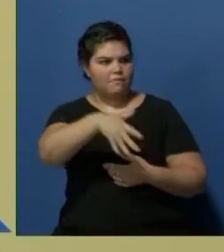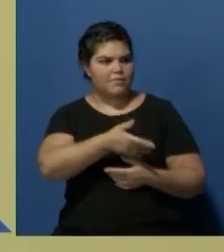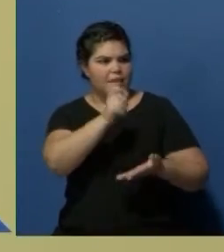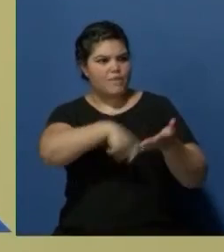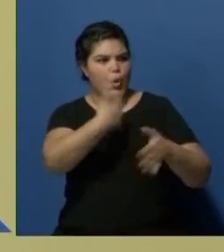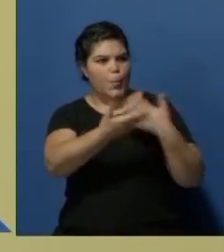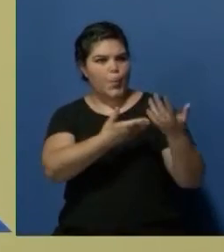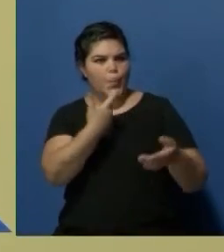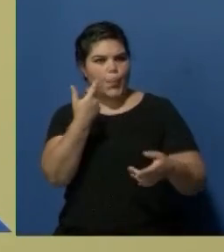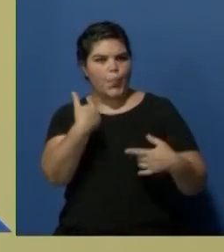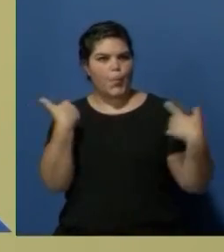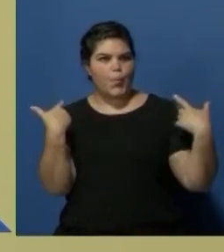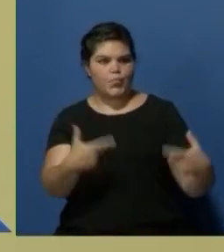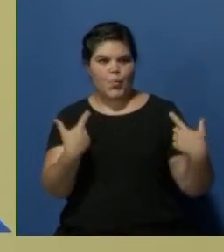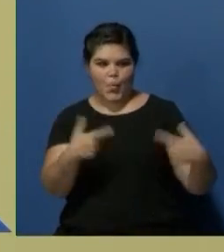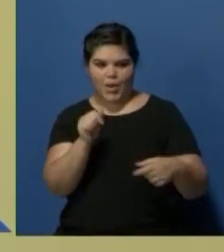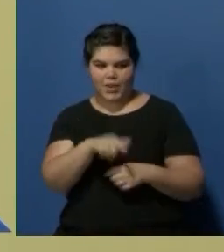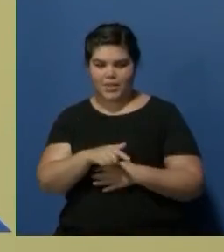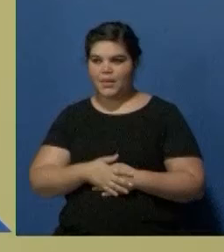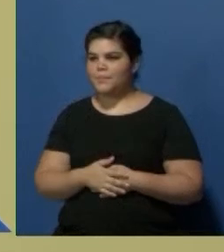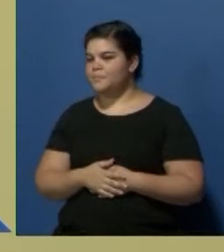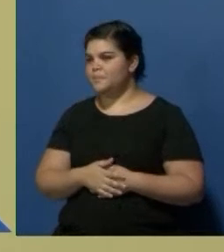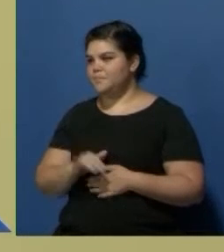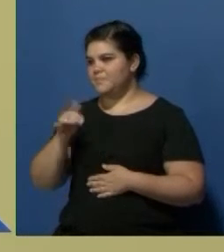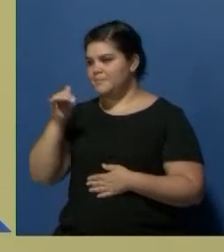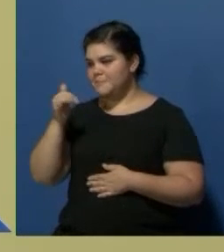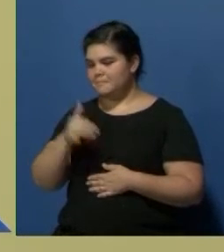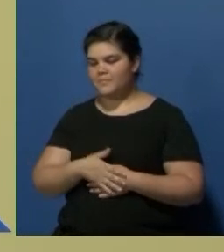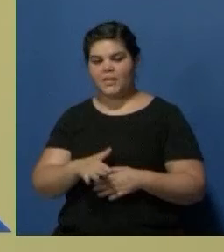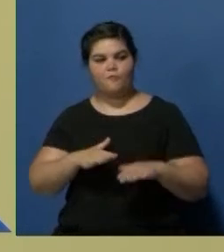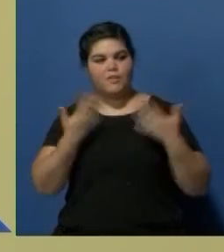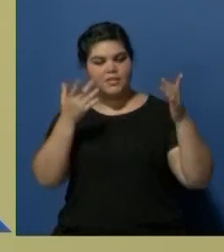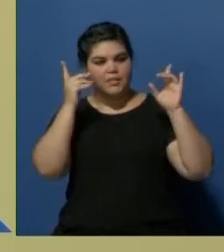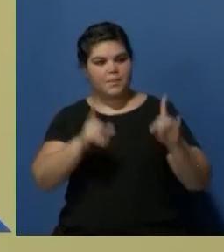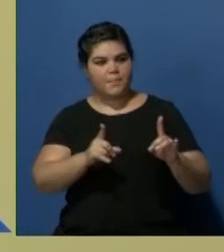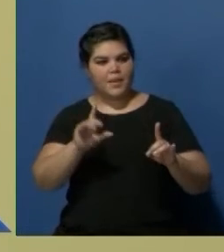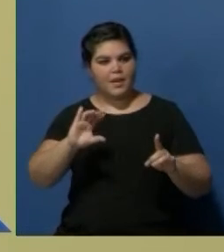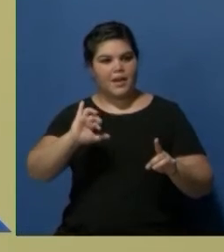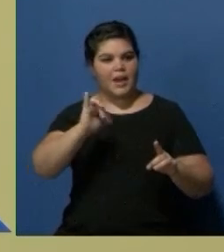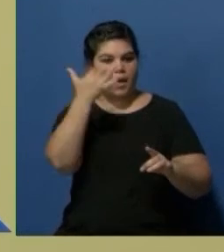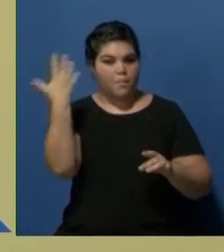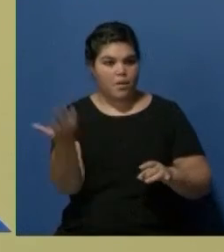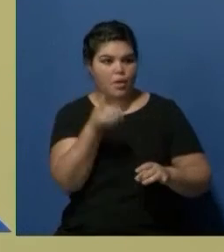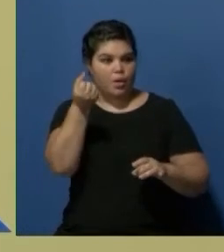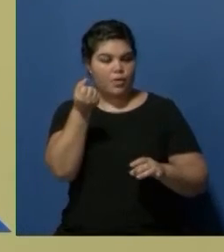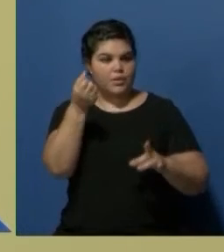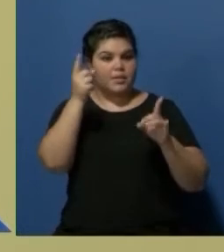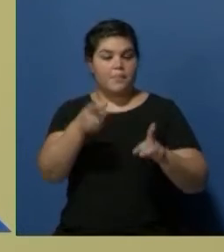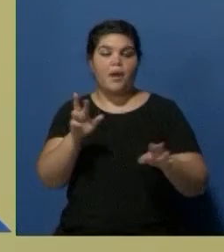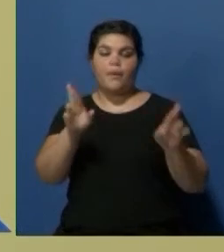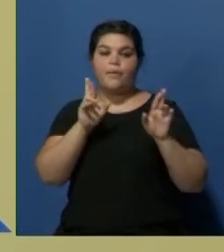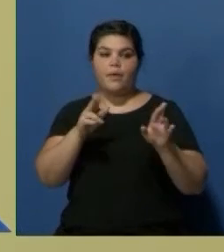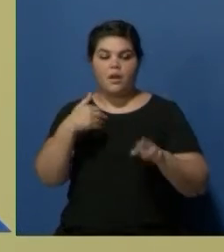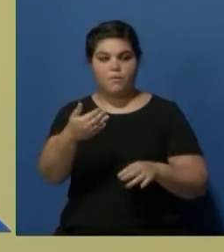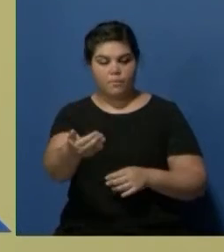cabulero. Sí, salió así. Bueno, felicitarte por el título. Esperamos pronto tenerlos viendo